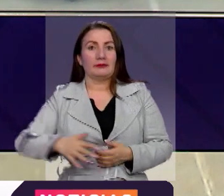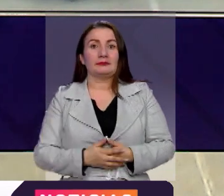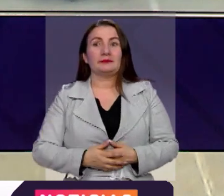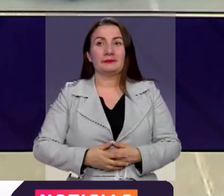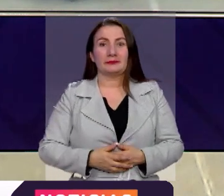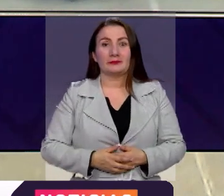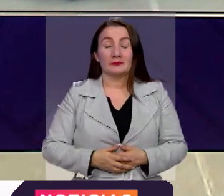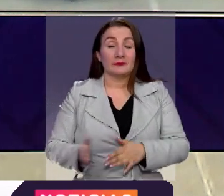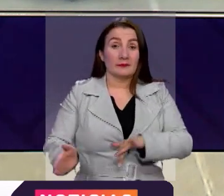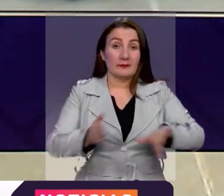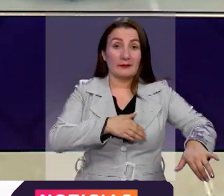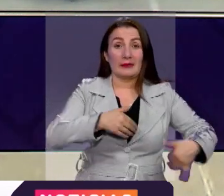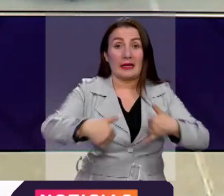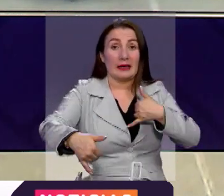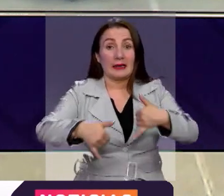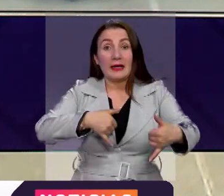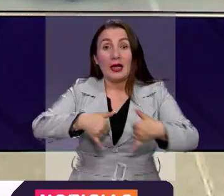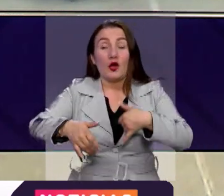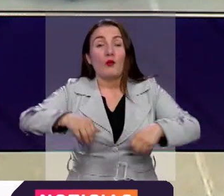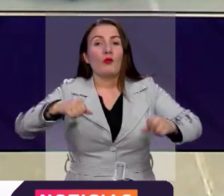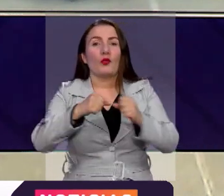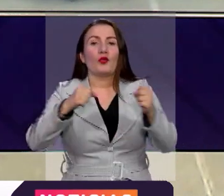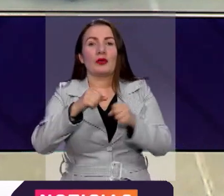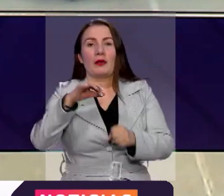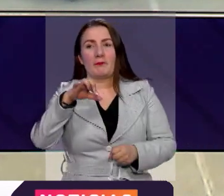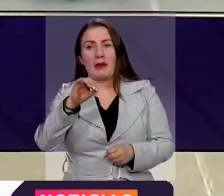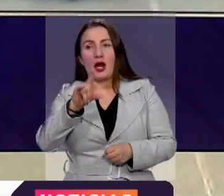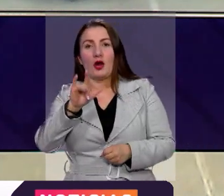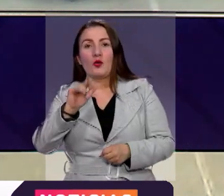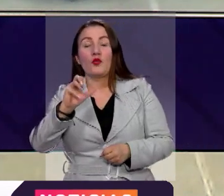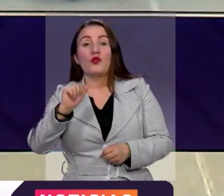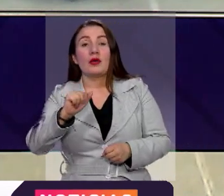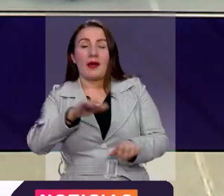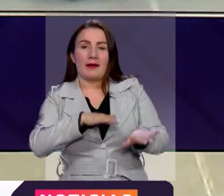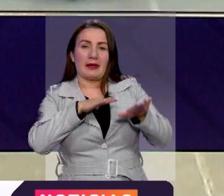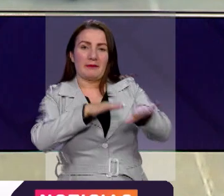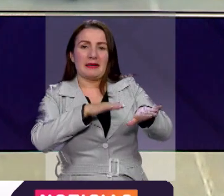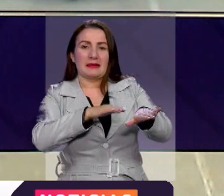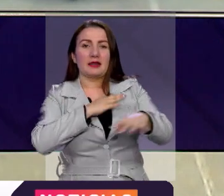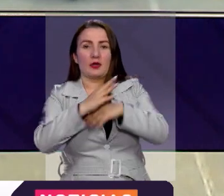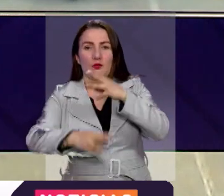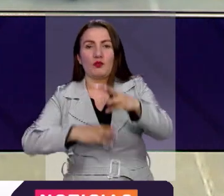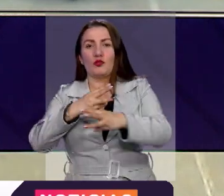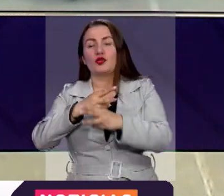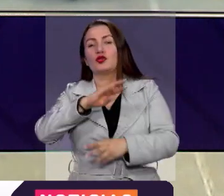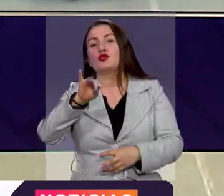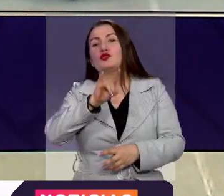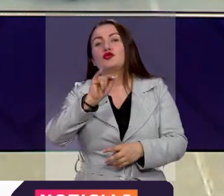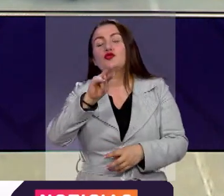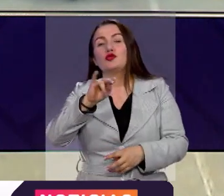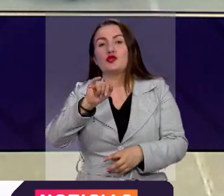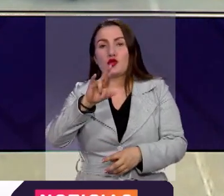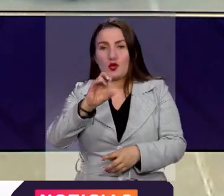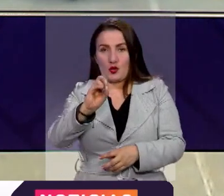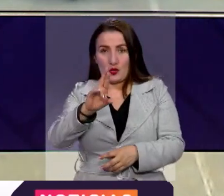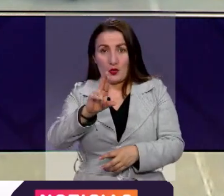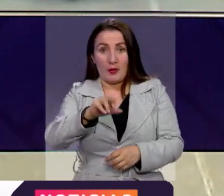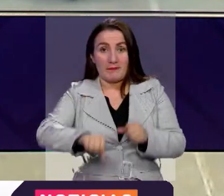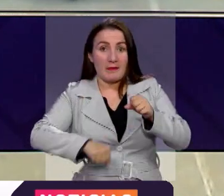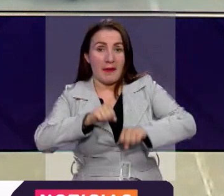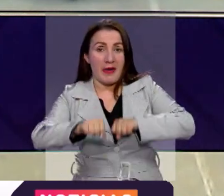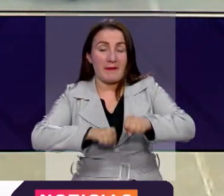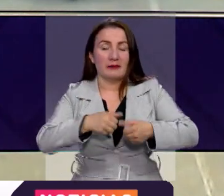La ciclista bogotana Paula Valentina Barrios fue convocada para representar al país en la categoría junior durante los mundiales de ciclismo. La